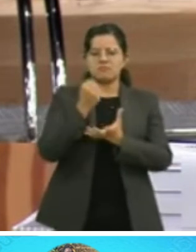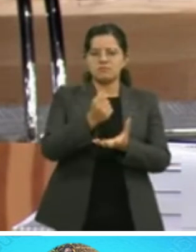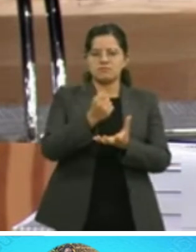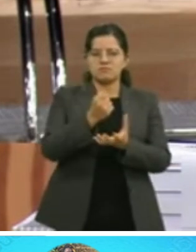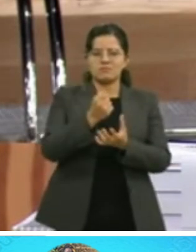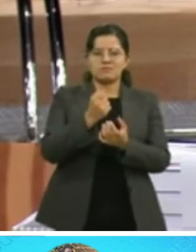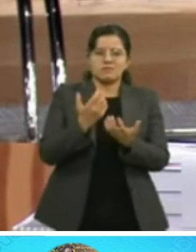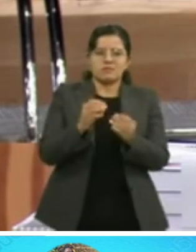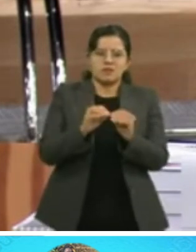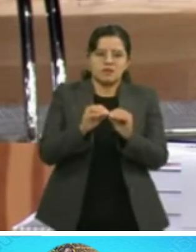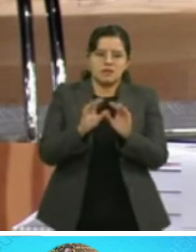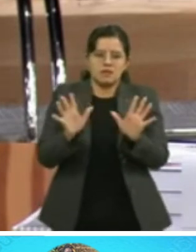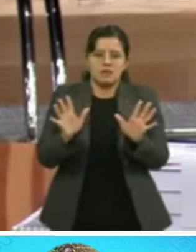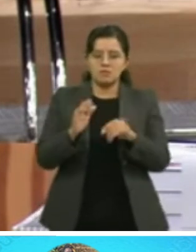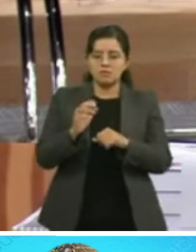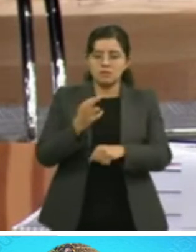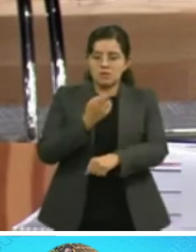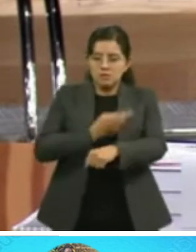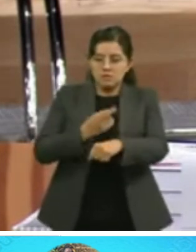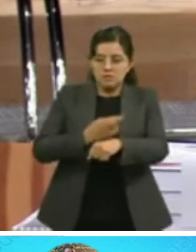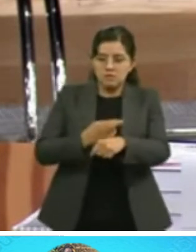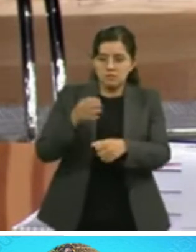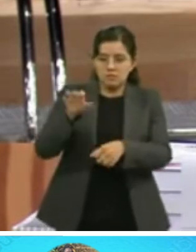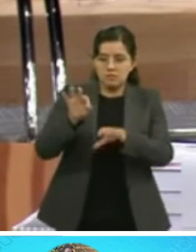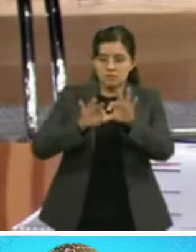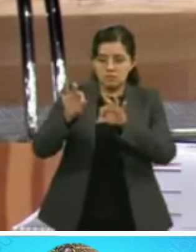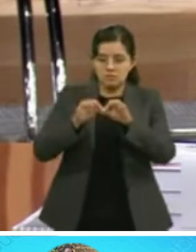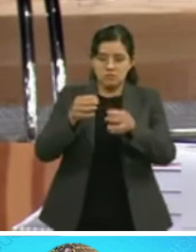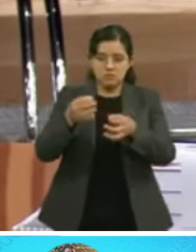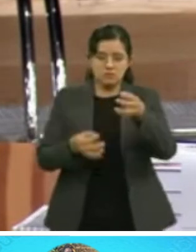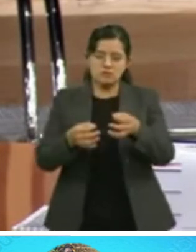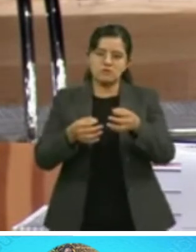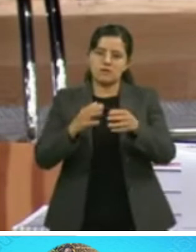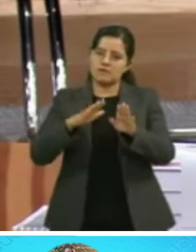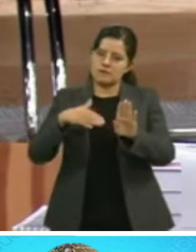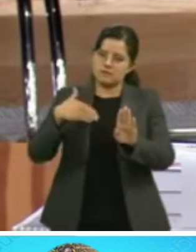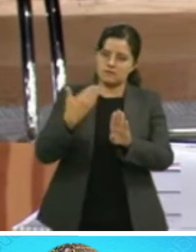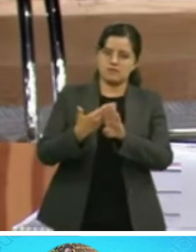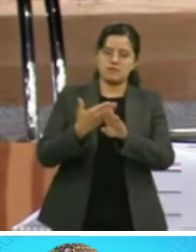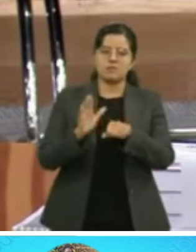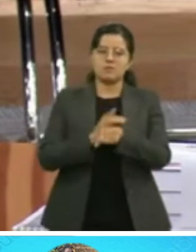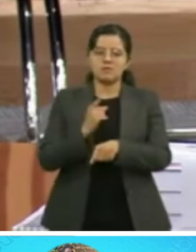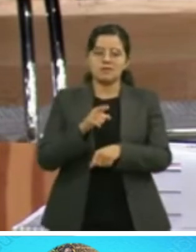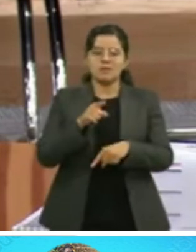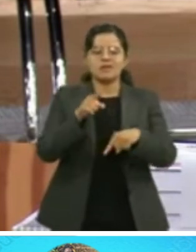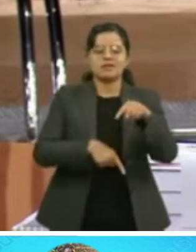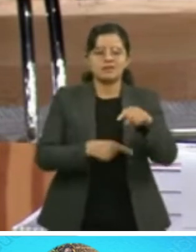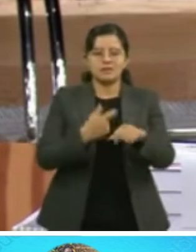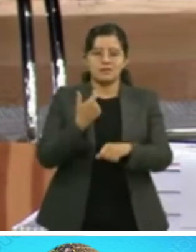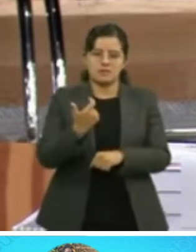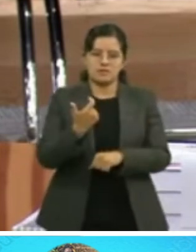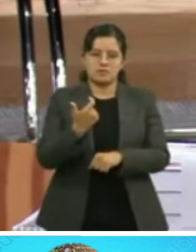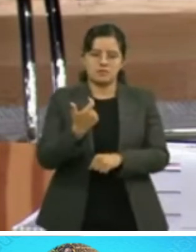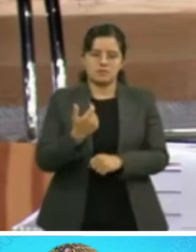las elecciones del Poder Judicial, porque a estas le restan, descontando lo que ya dije,